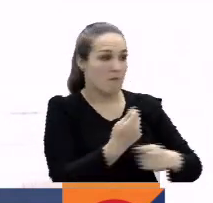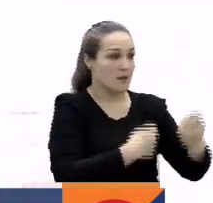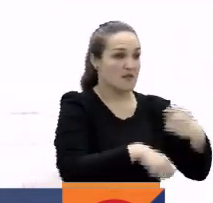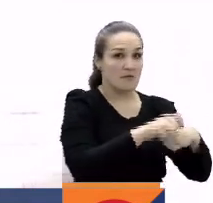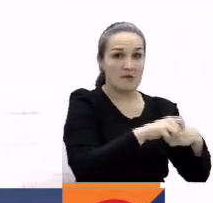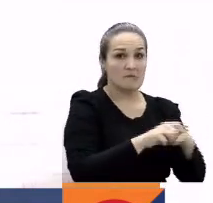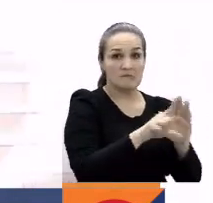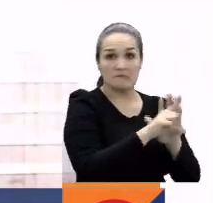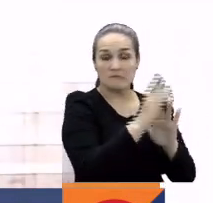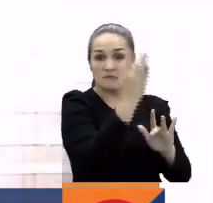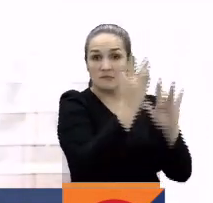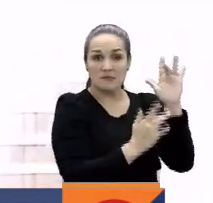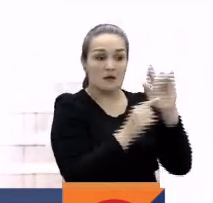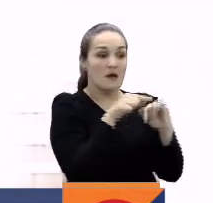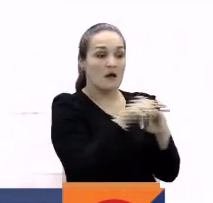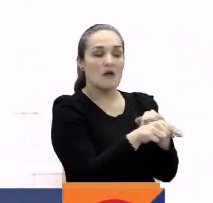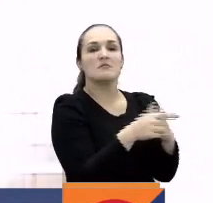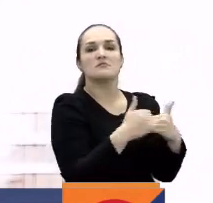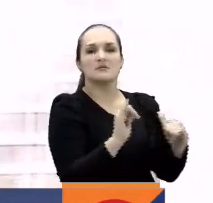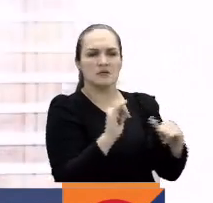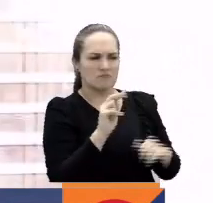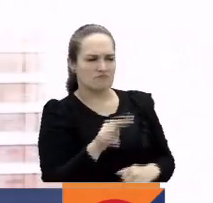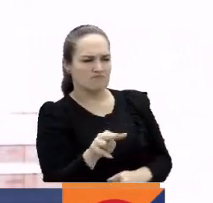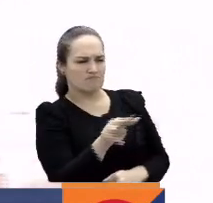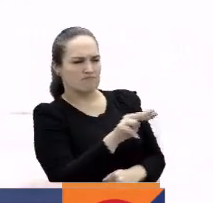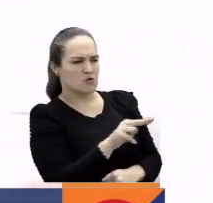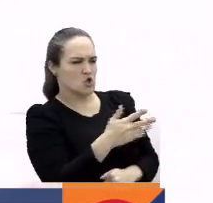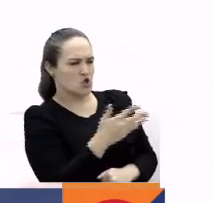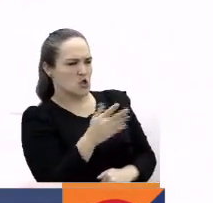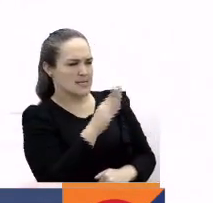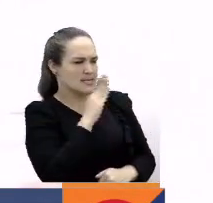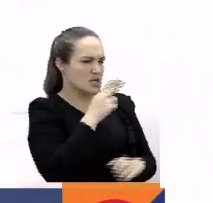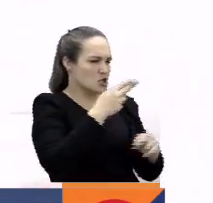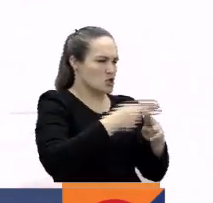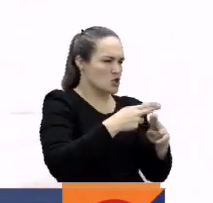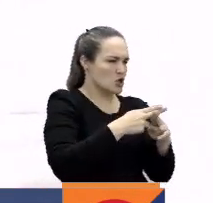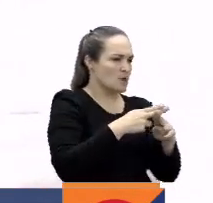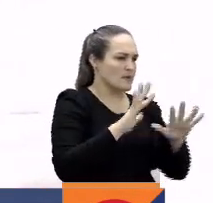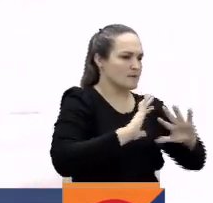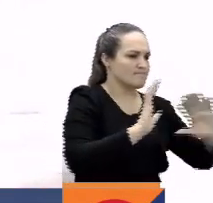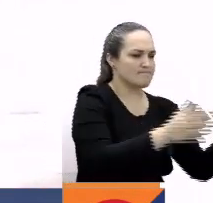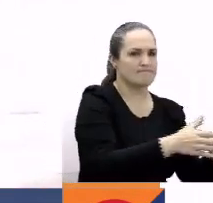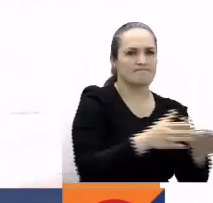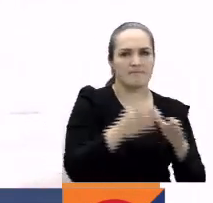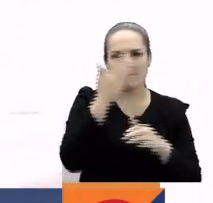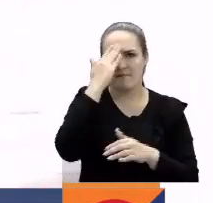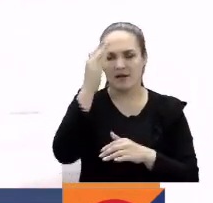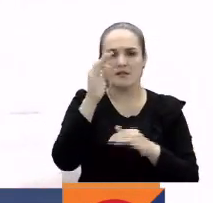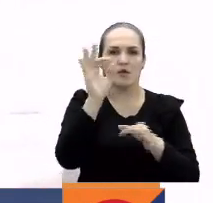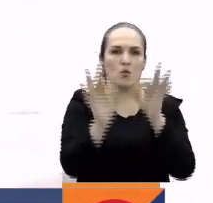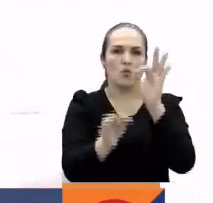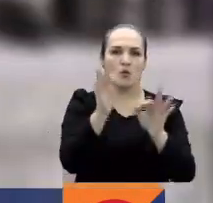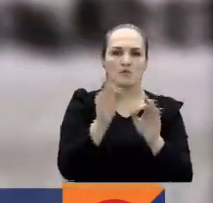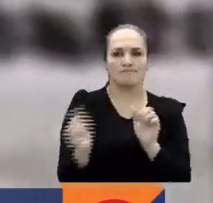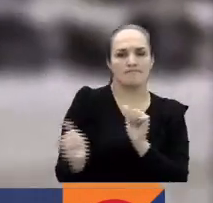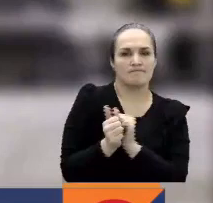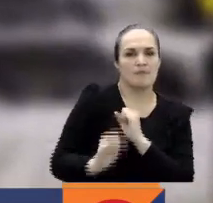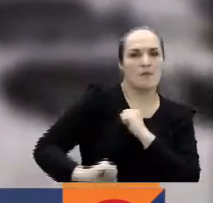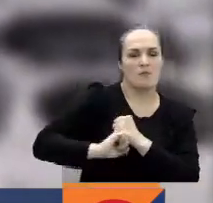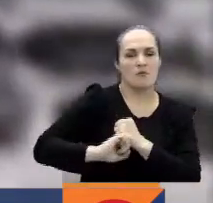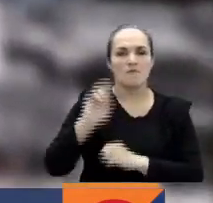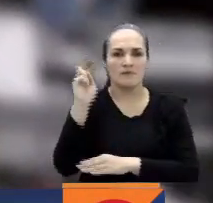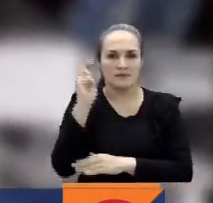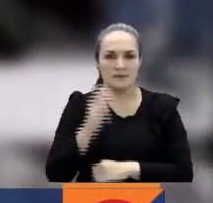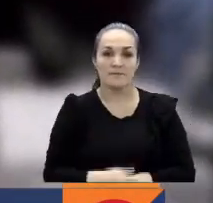criminal, se logra la ubicación, identificación, llevarlos al recaudo de la justicia en coordinación con la Fiscalía General de la Nación. Los